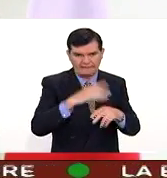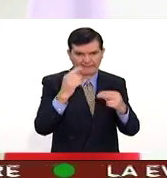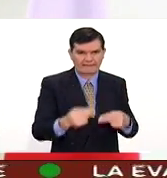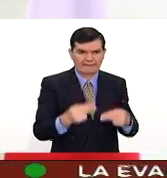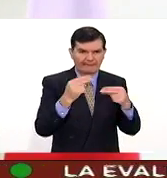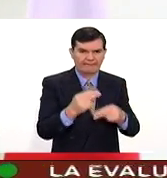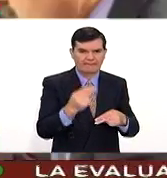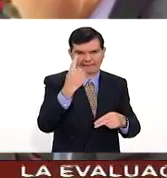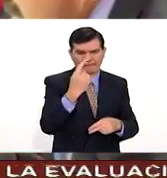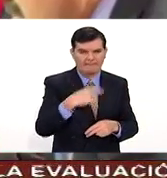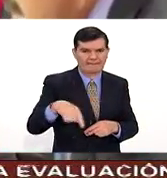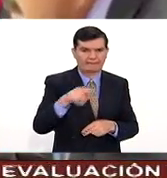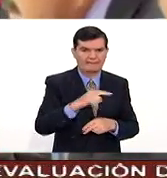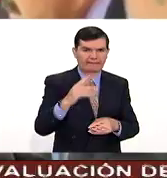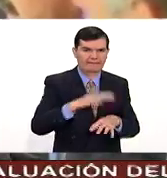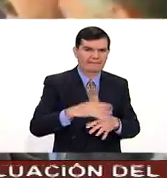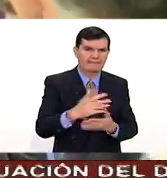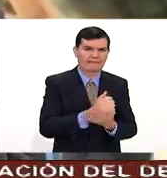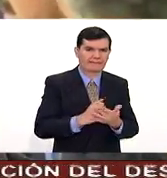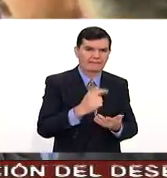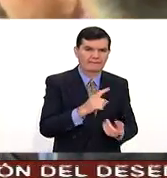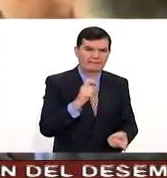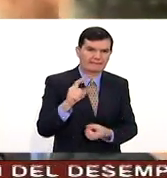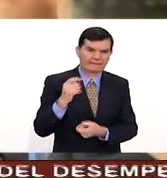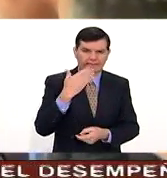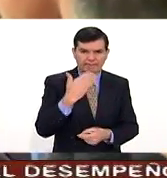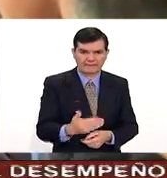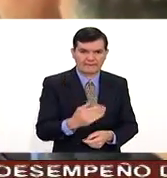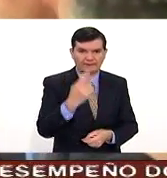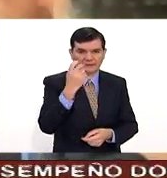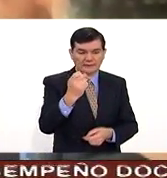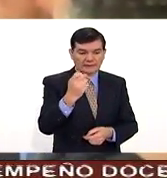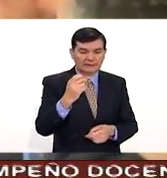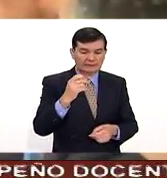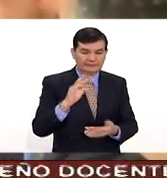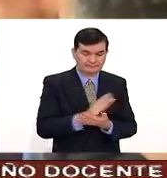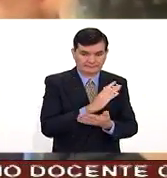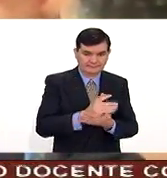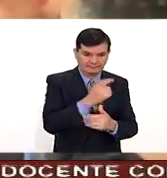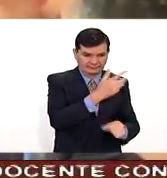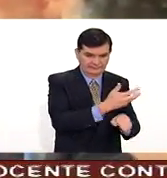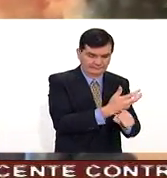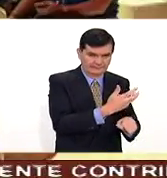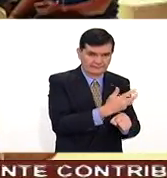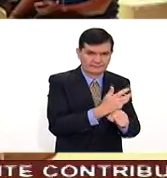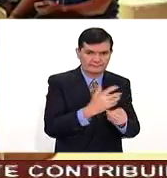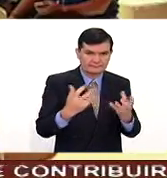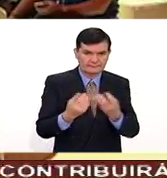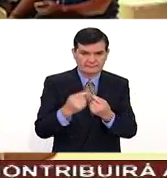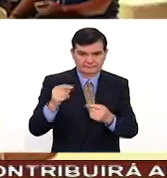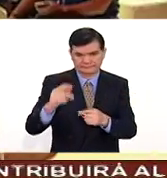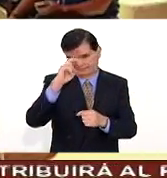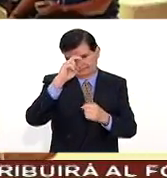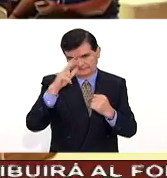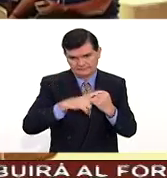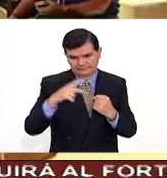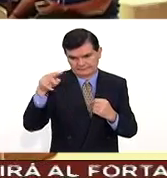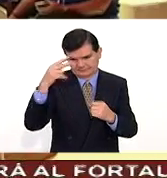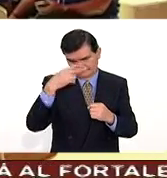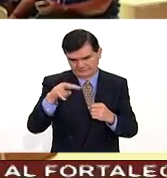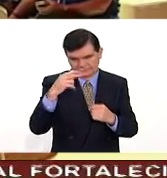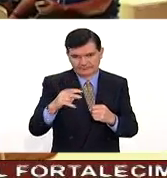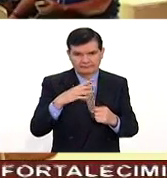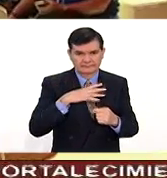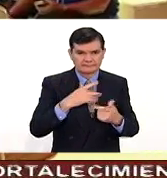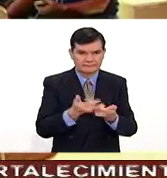negocio que para ellos ha sido muy, muy lucrativo. Así es que mientras por un lado Estados Unidos, junto con la Unión Europea y México, y